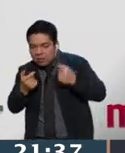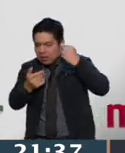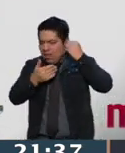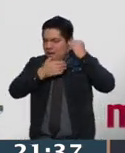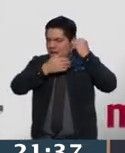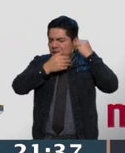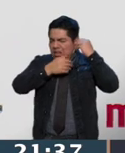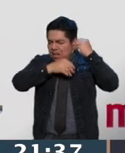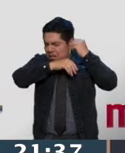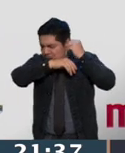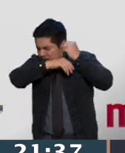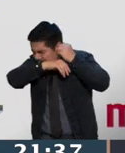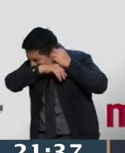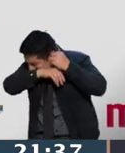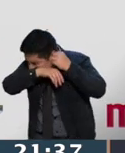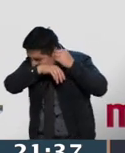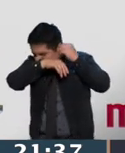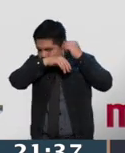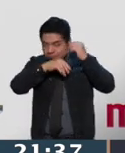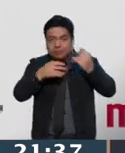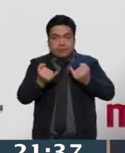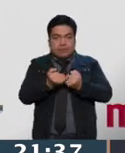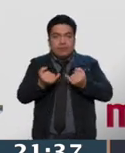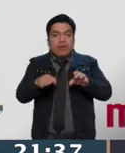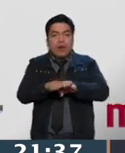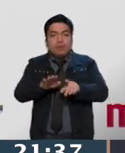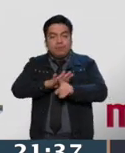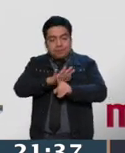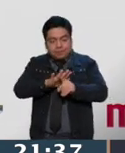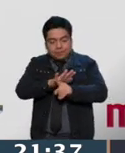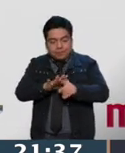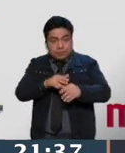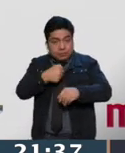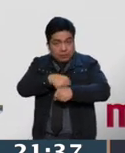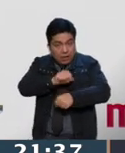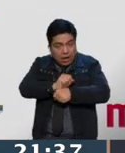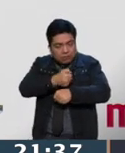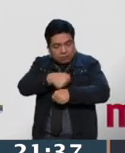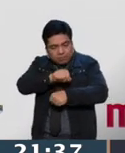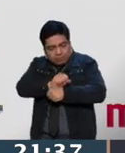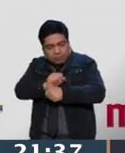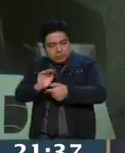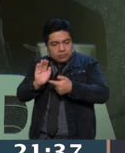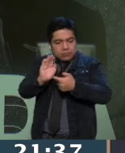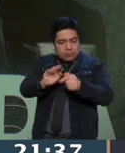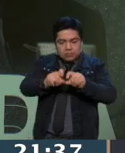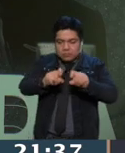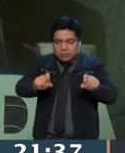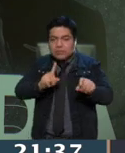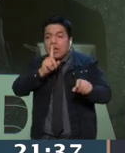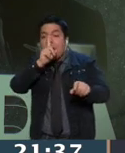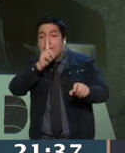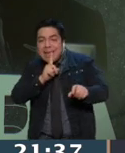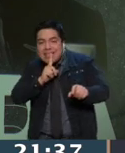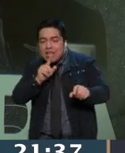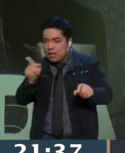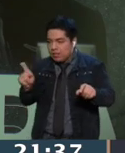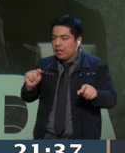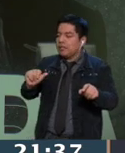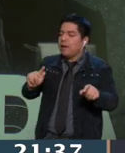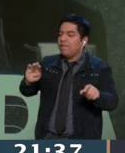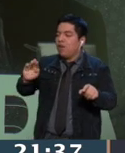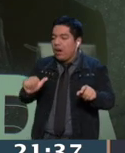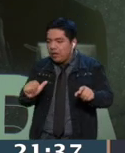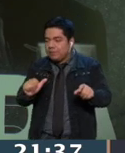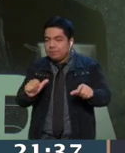crear ambientes de odio en las elecciones de junio próximo, cada semana presentará la sección Las Mentiras de Taboada, un ejercicio